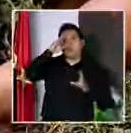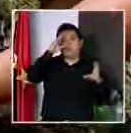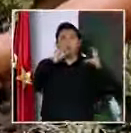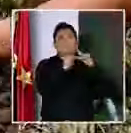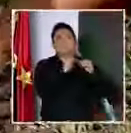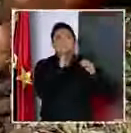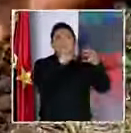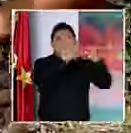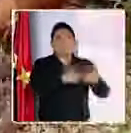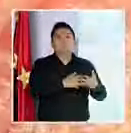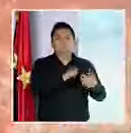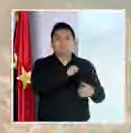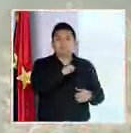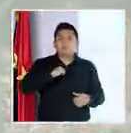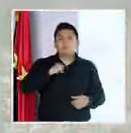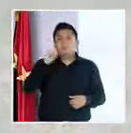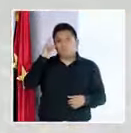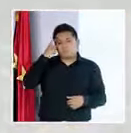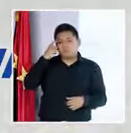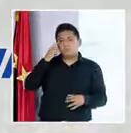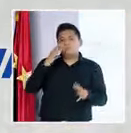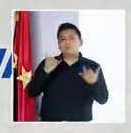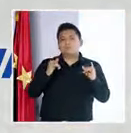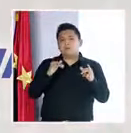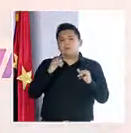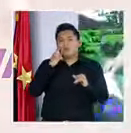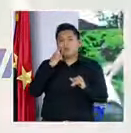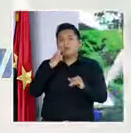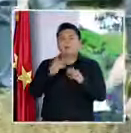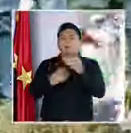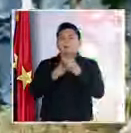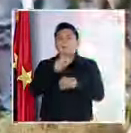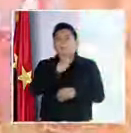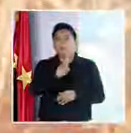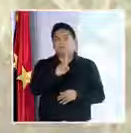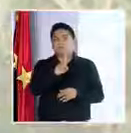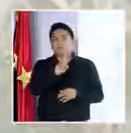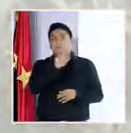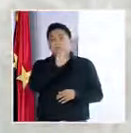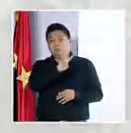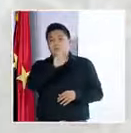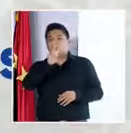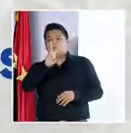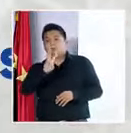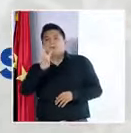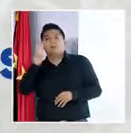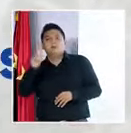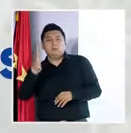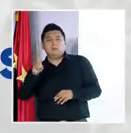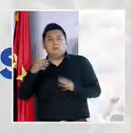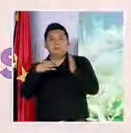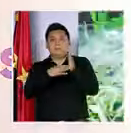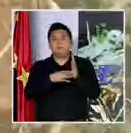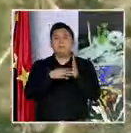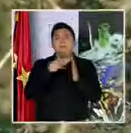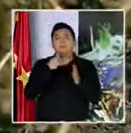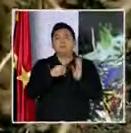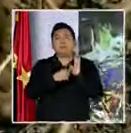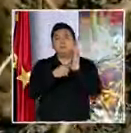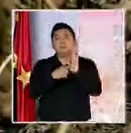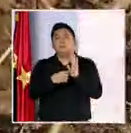privados, donde se han plantado 136.000 especies nativas para un total de 336.000 plantaciones, lo